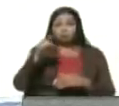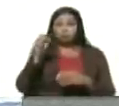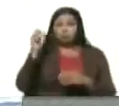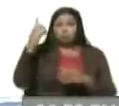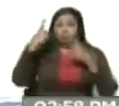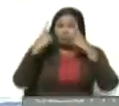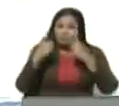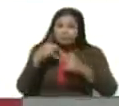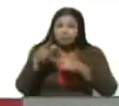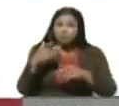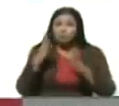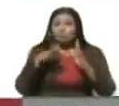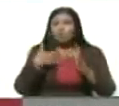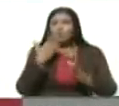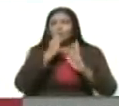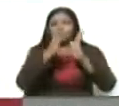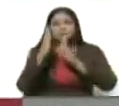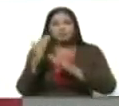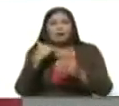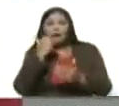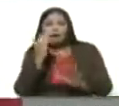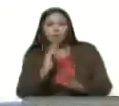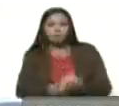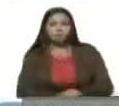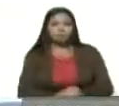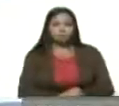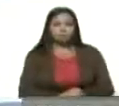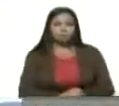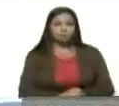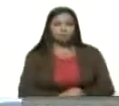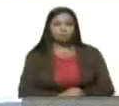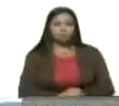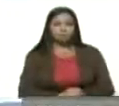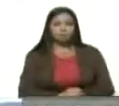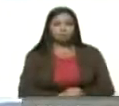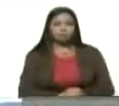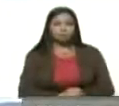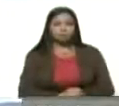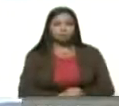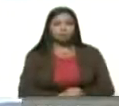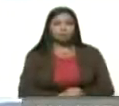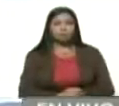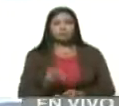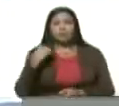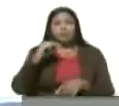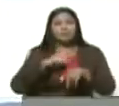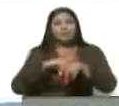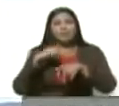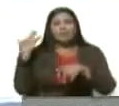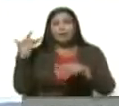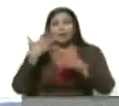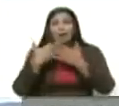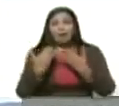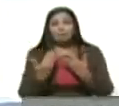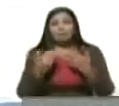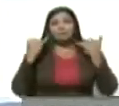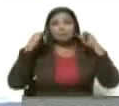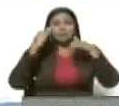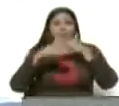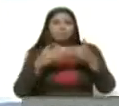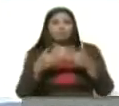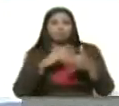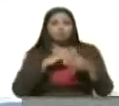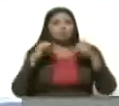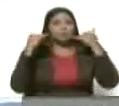organizar algo, ¿verdad? Tienes tiempo, Juanito Limaña, de celebrar tu fracaso. Nosotros